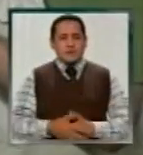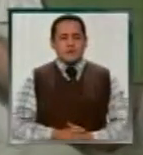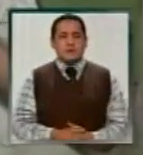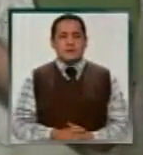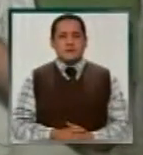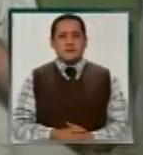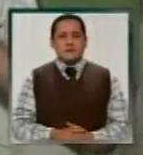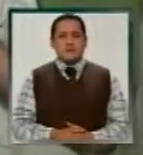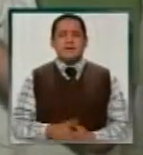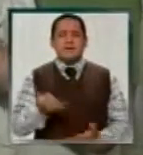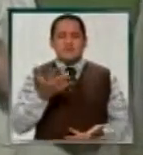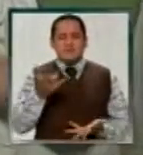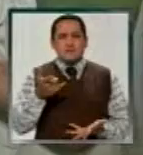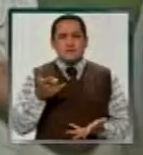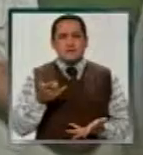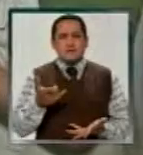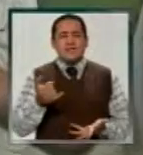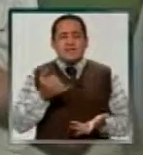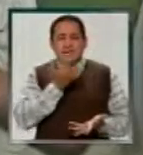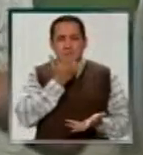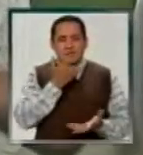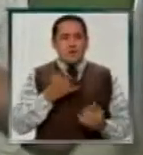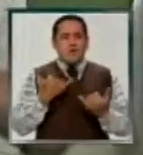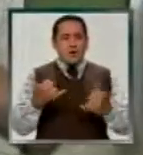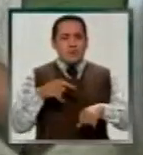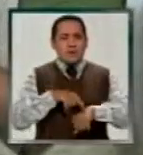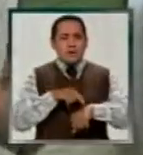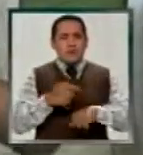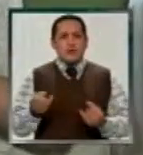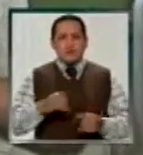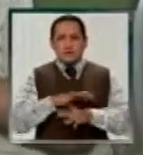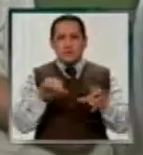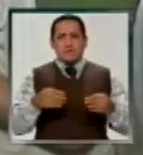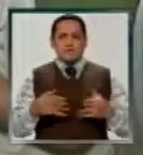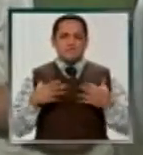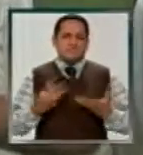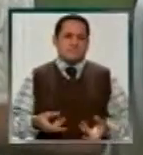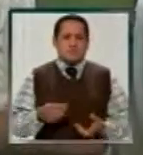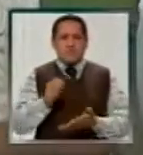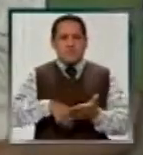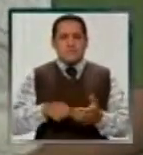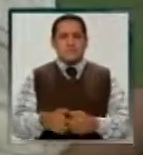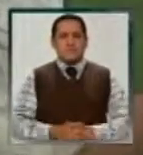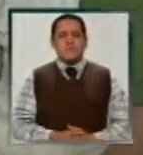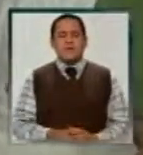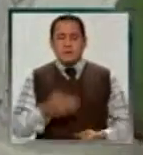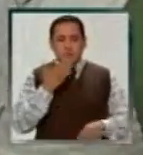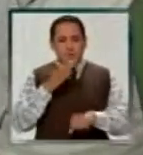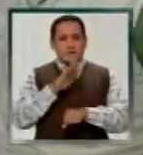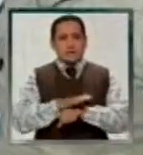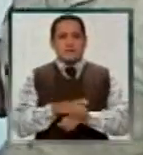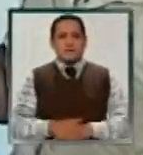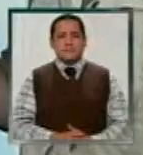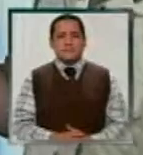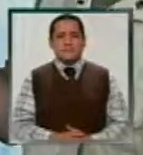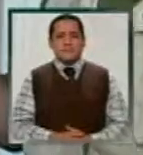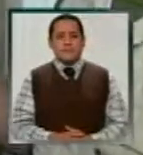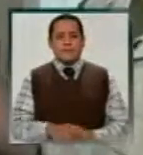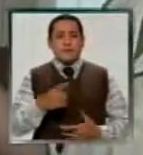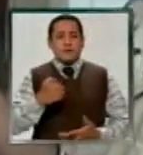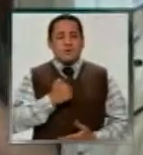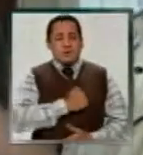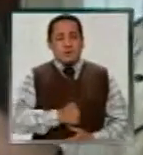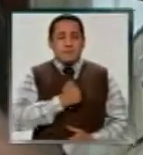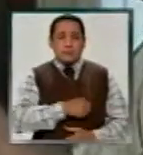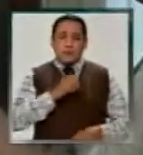Cómo qué qué ha ocurrido a último momento que se han desanimado en firmar este documento eh Muy buenas tardes en verdad Yo lamento